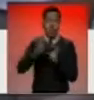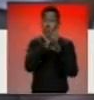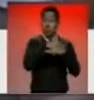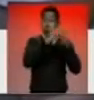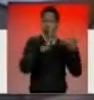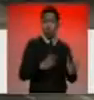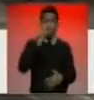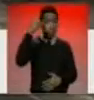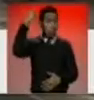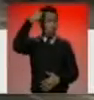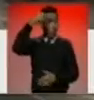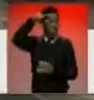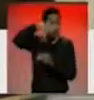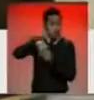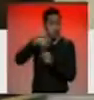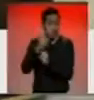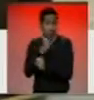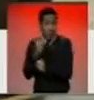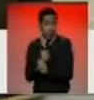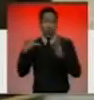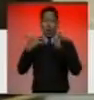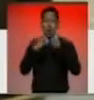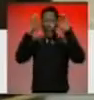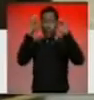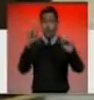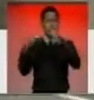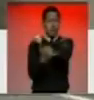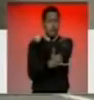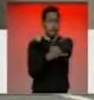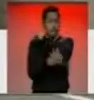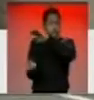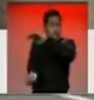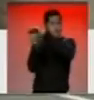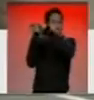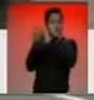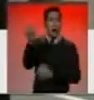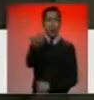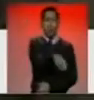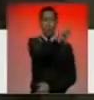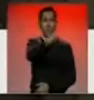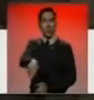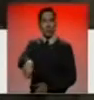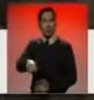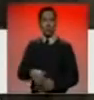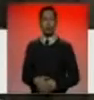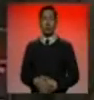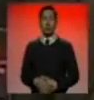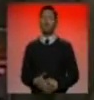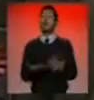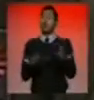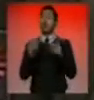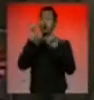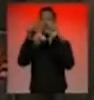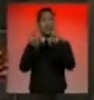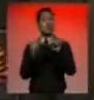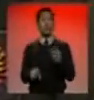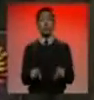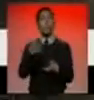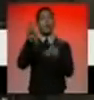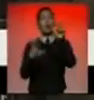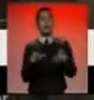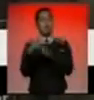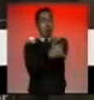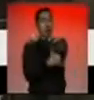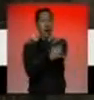públicos tengan recursos bajo este esquema fuera del país hecho que ha sido reconocido a nivel internacional el ejemplo de nuestra consulta popular lo seguirán muchos otros